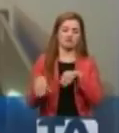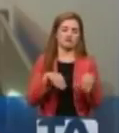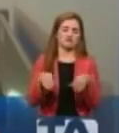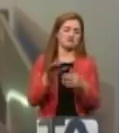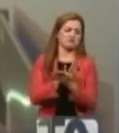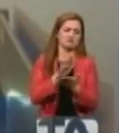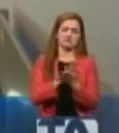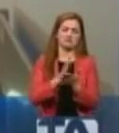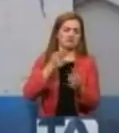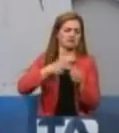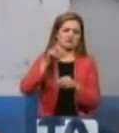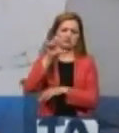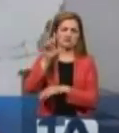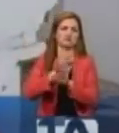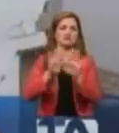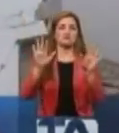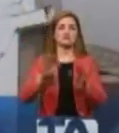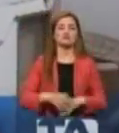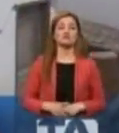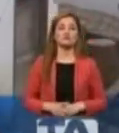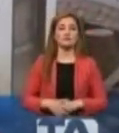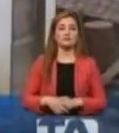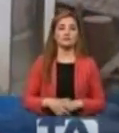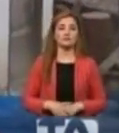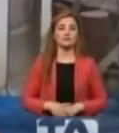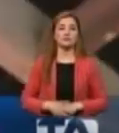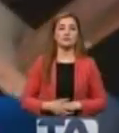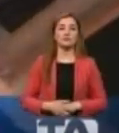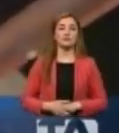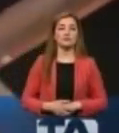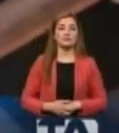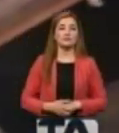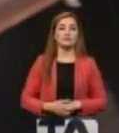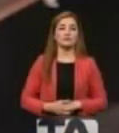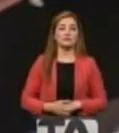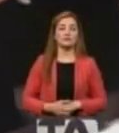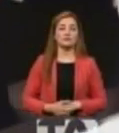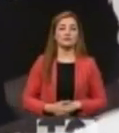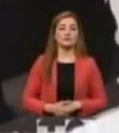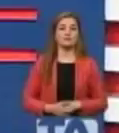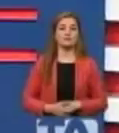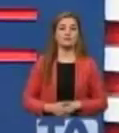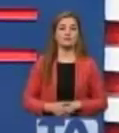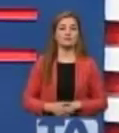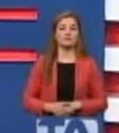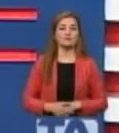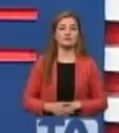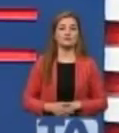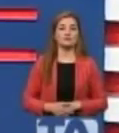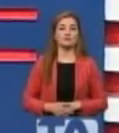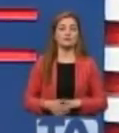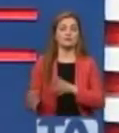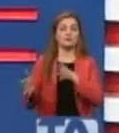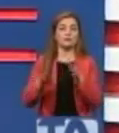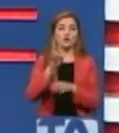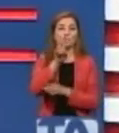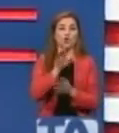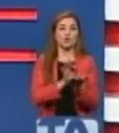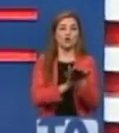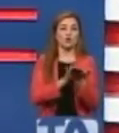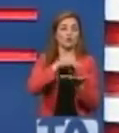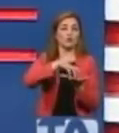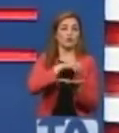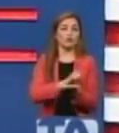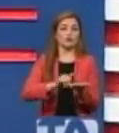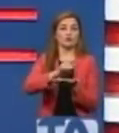actividades escolares el día lunes. En Chimborazo, Mercedes Chávez, 24 horas. Dos cantones en la provincia